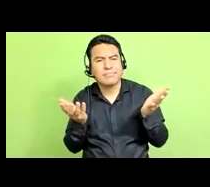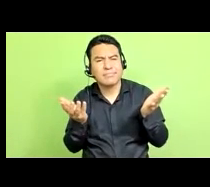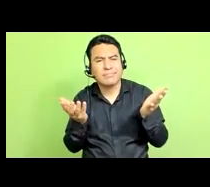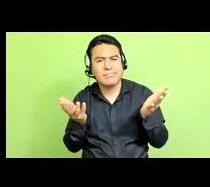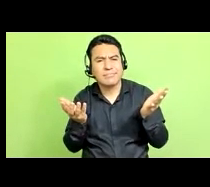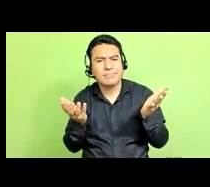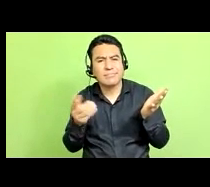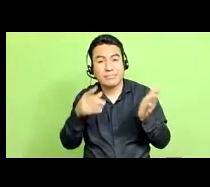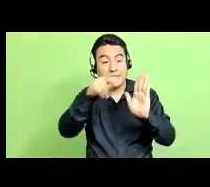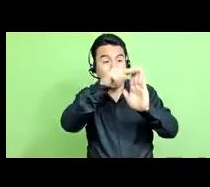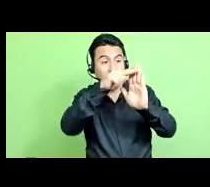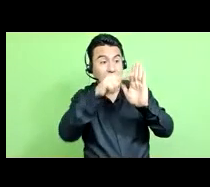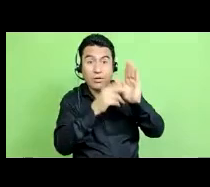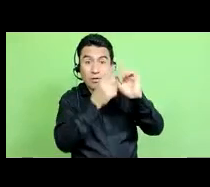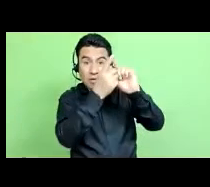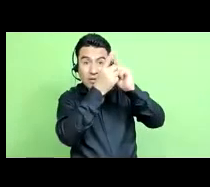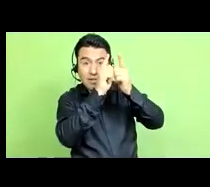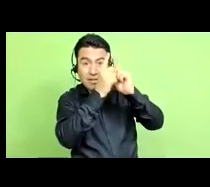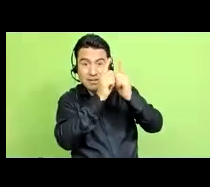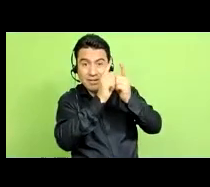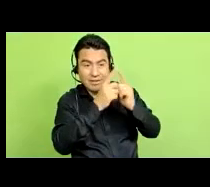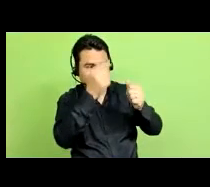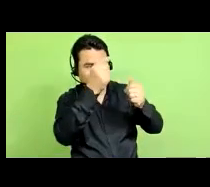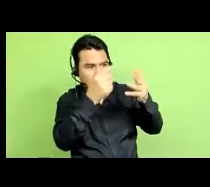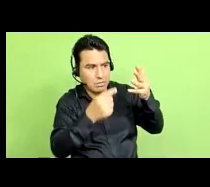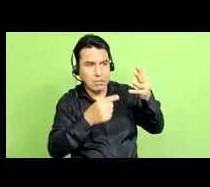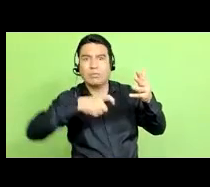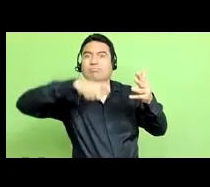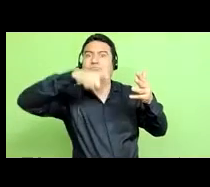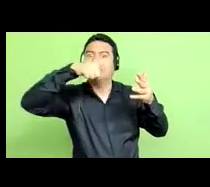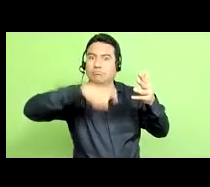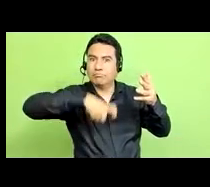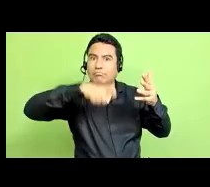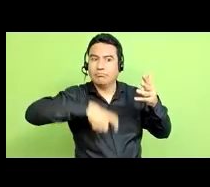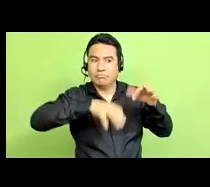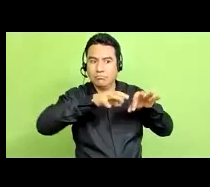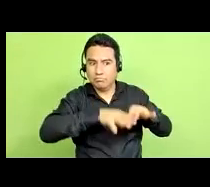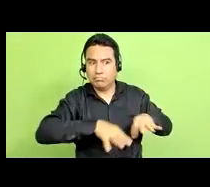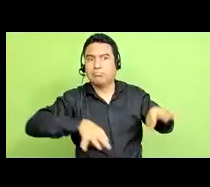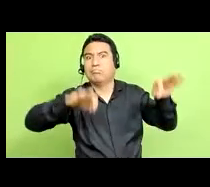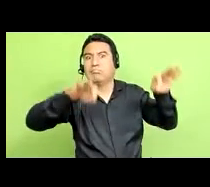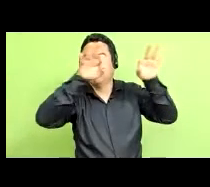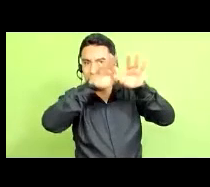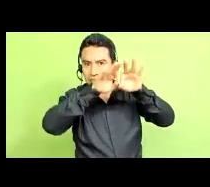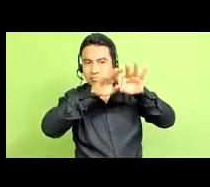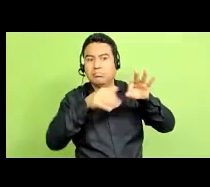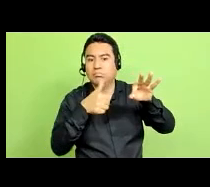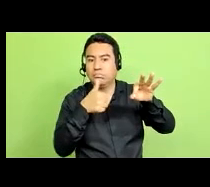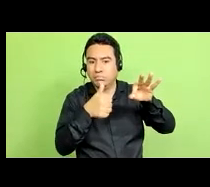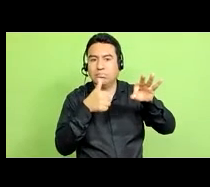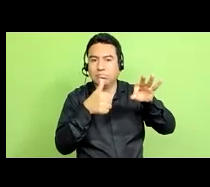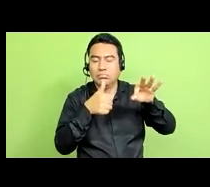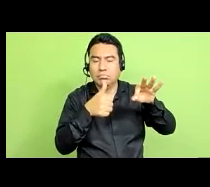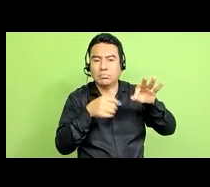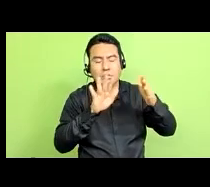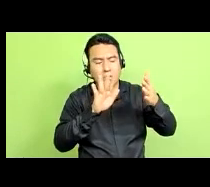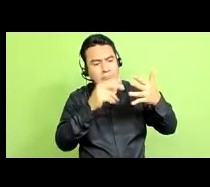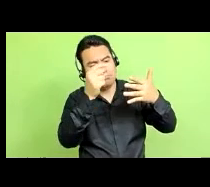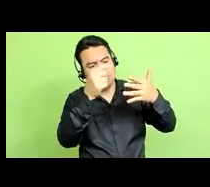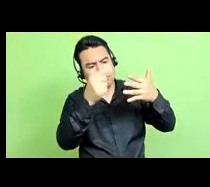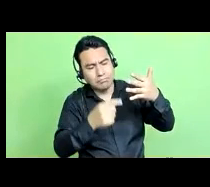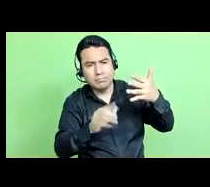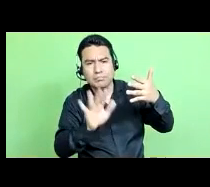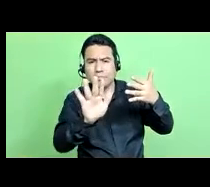estas modificaciones y cosas que son necesarias porque son parte de nuestra vida el